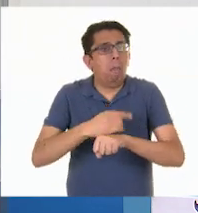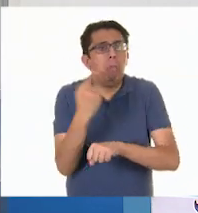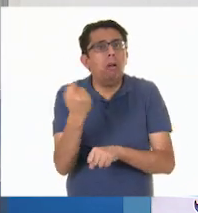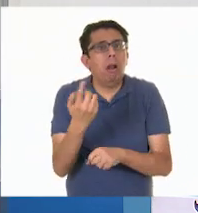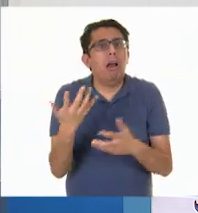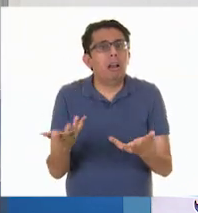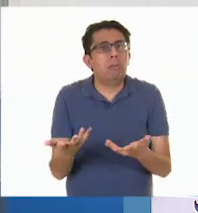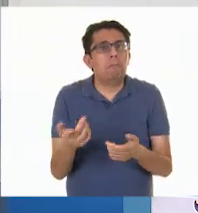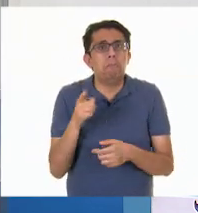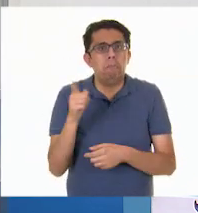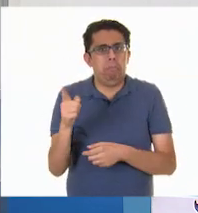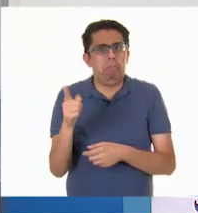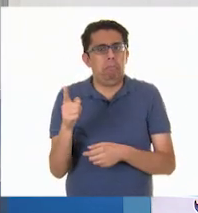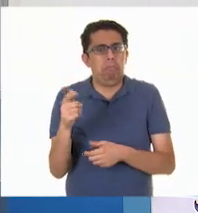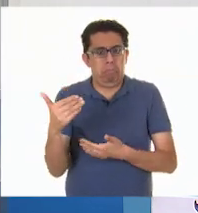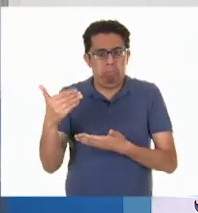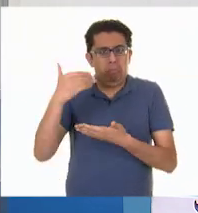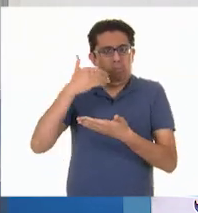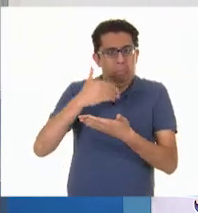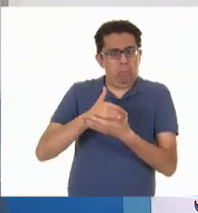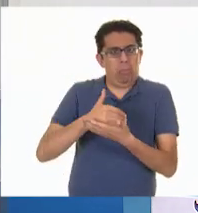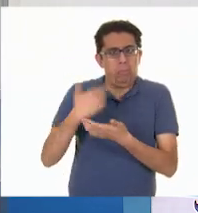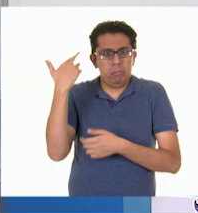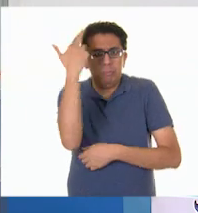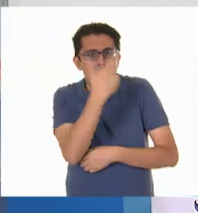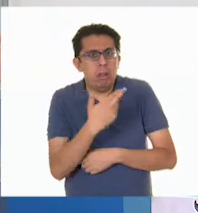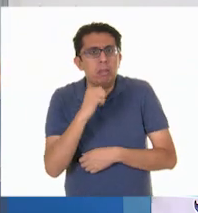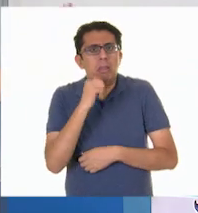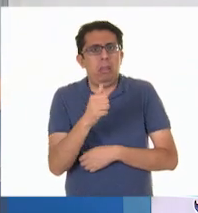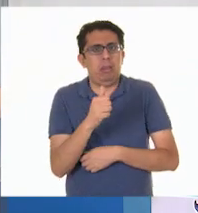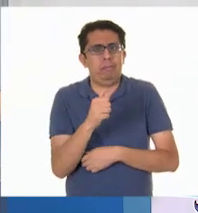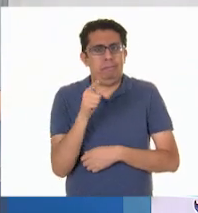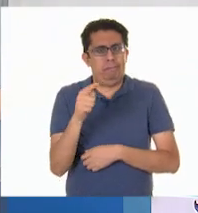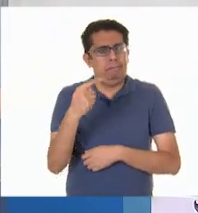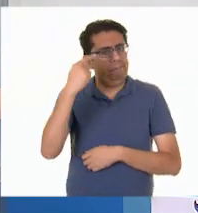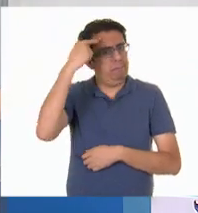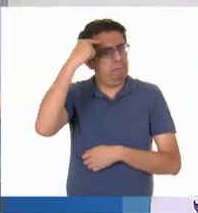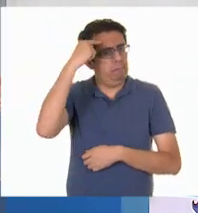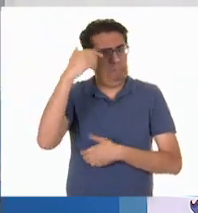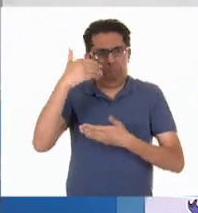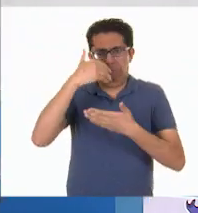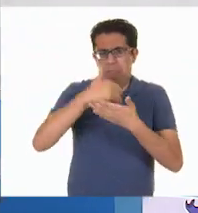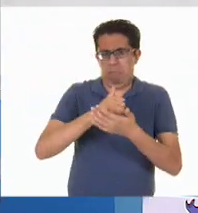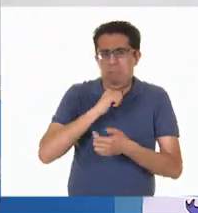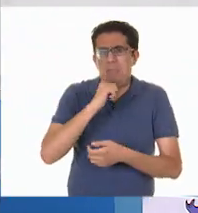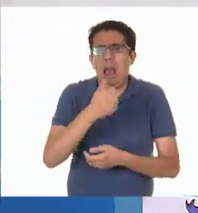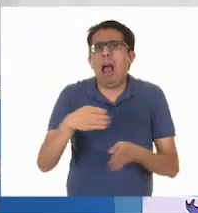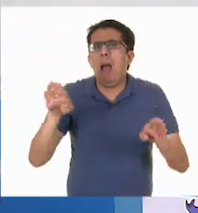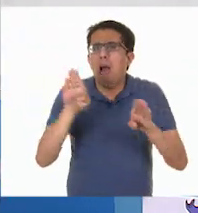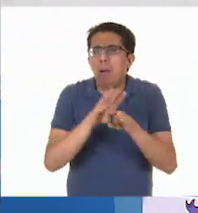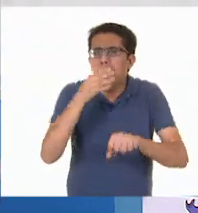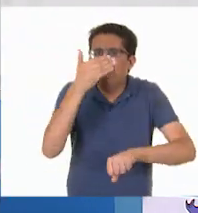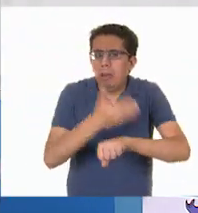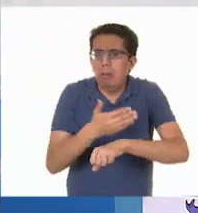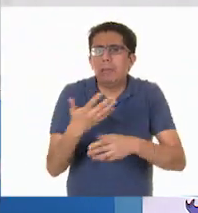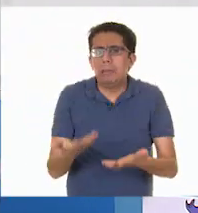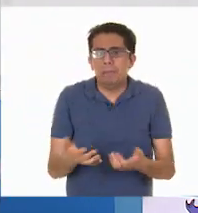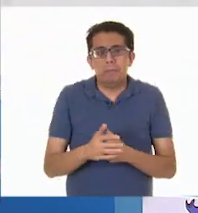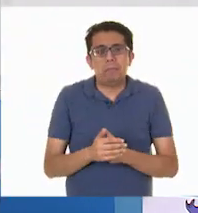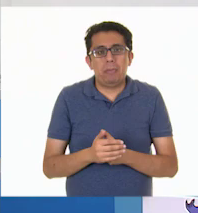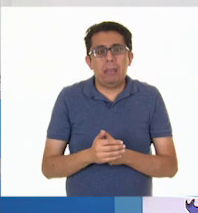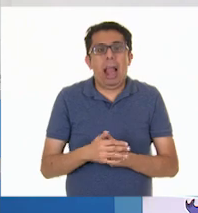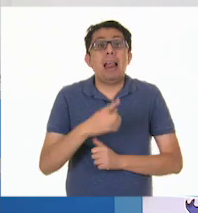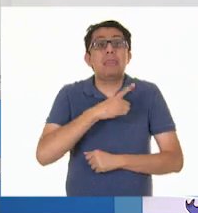algo que ella decía, pues si a mí no me ha sucedido, y ella inmediatamente dijo, aquí no han venido, ¿verdad? Entonces ahí por eso tenemos